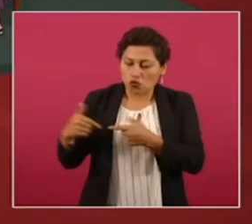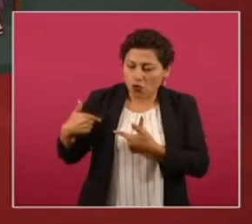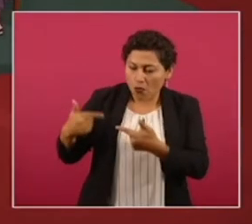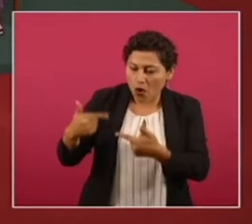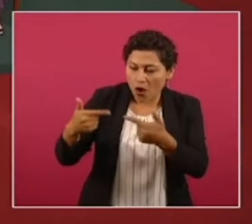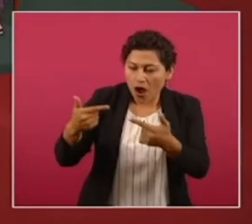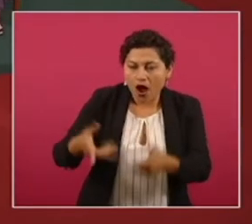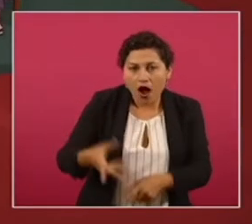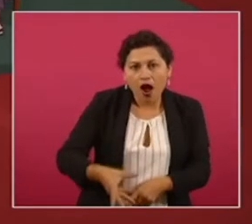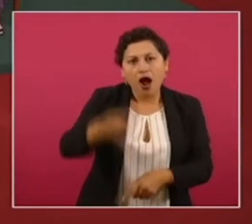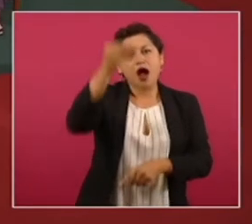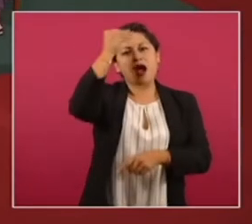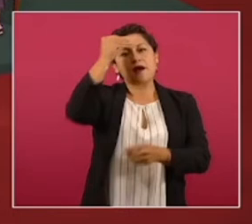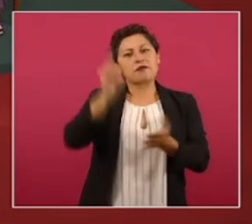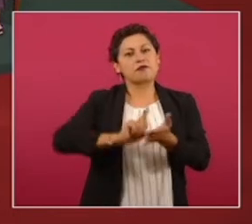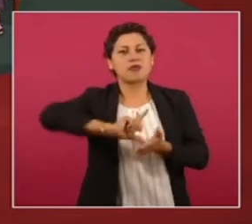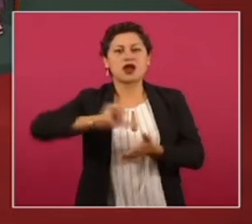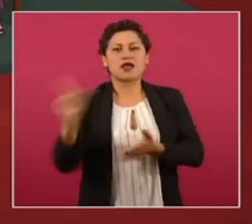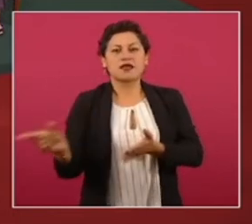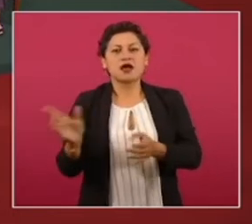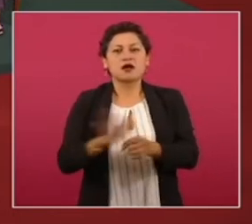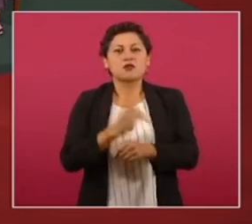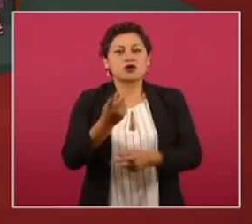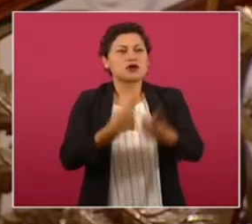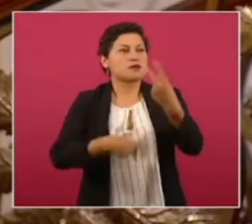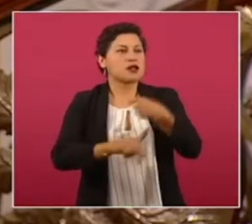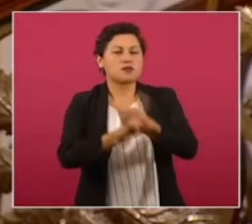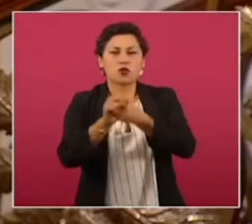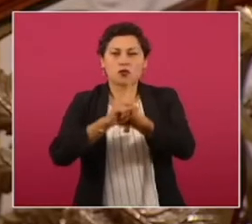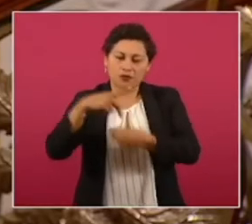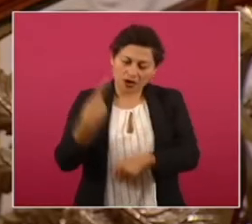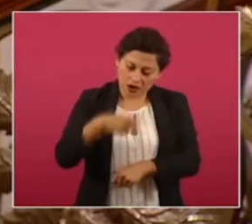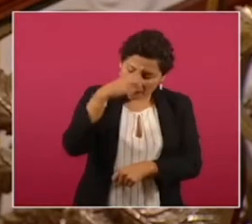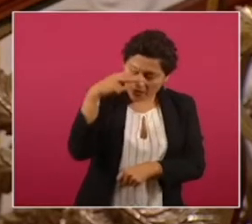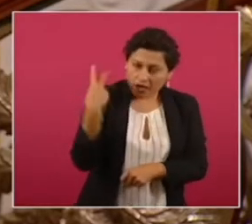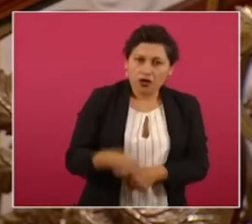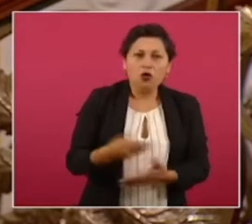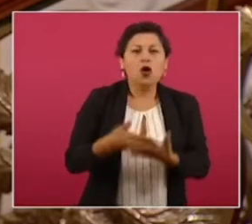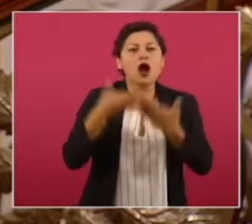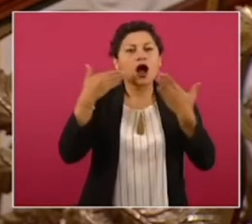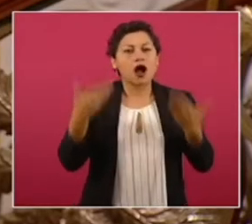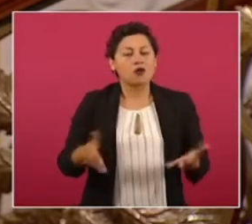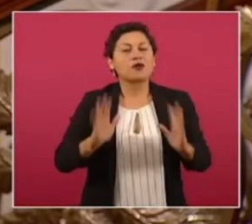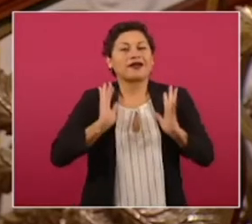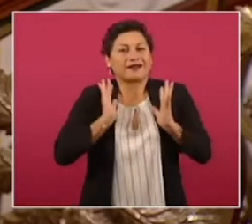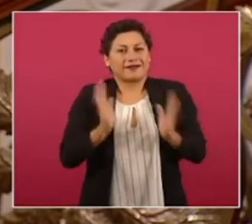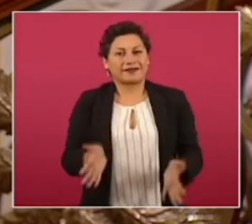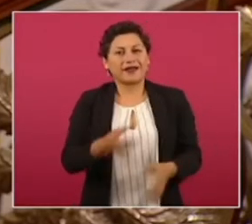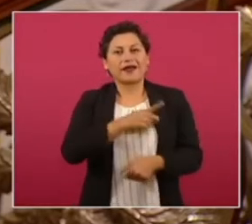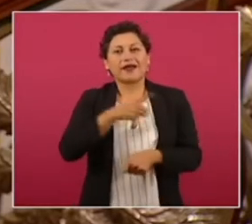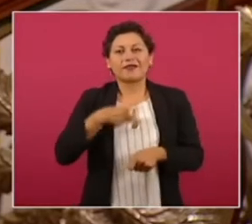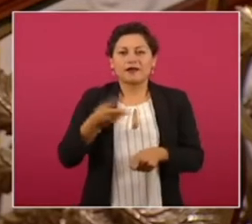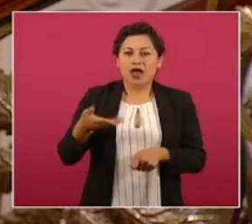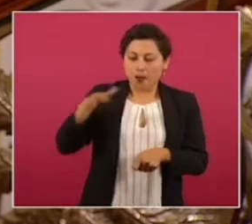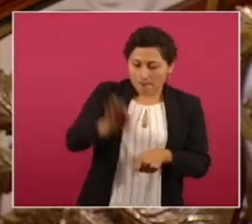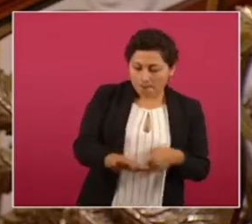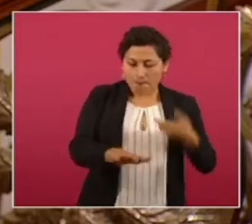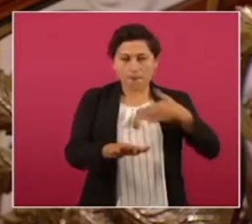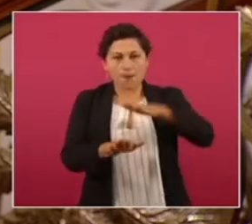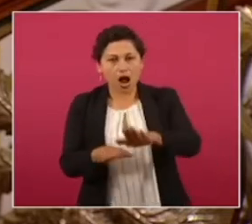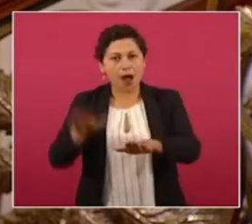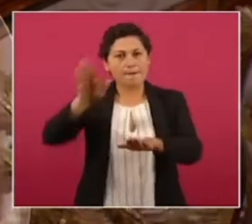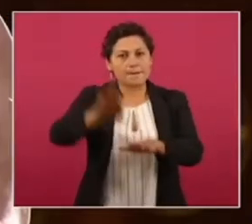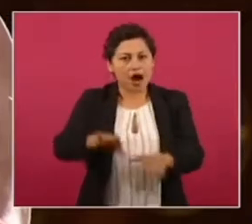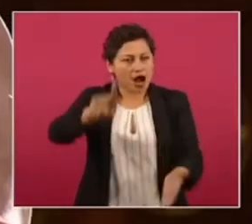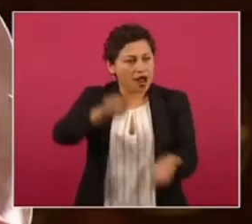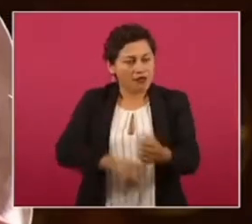divisiones propiciaron las grandes catástrofes de nuestro país. Es tiempo de seguir dando pasos en el desarrollo de nuestras